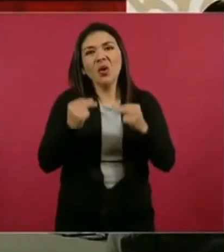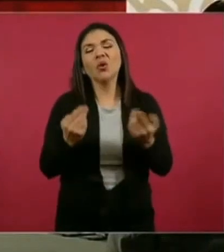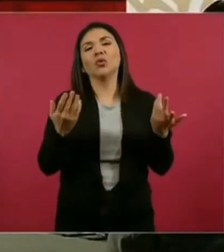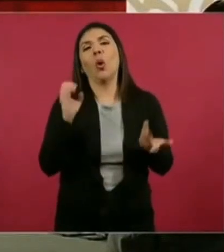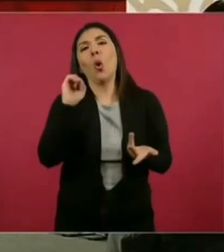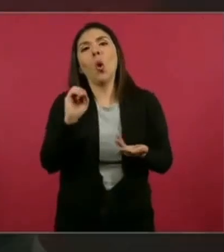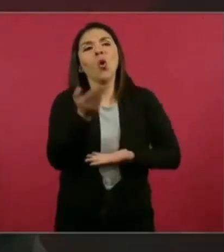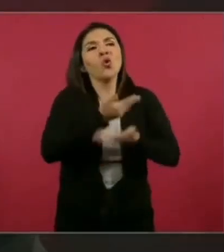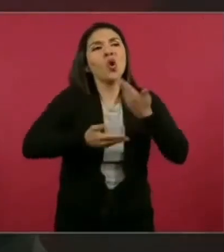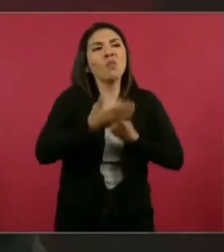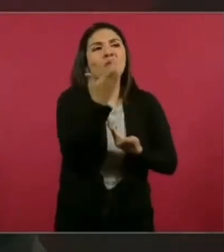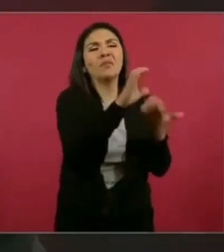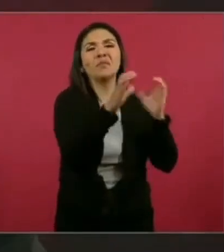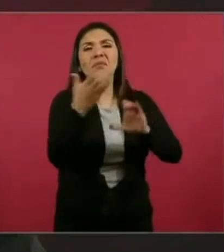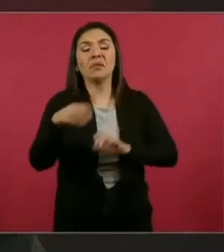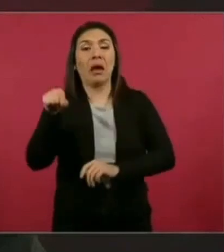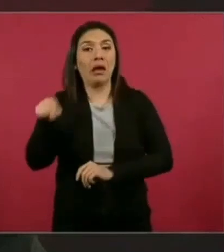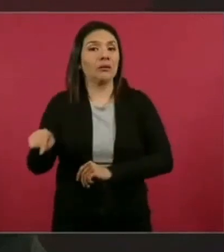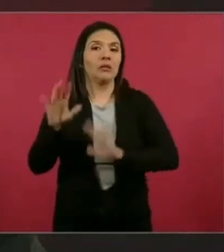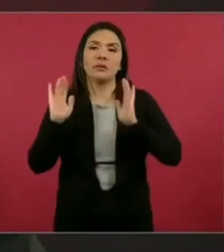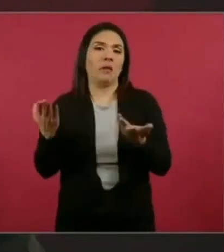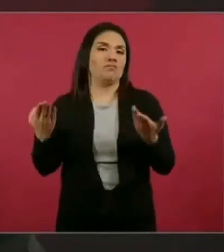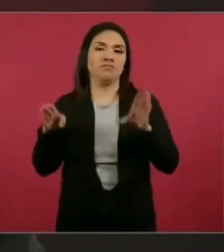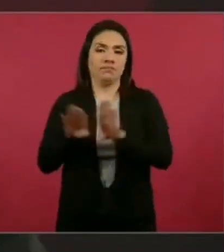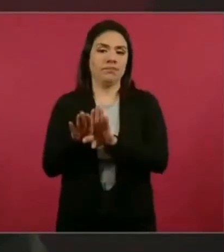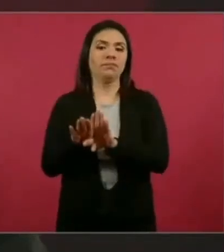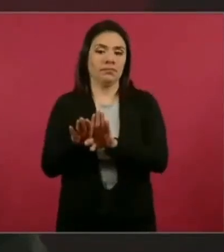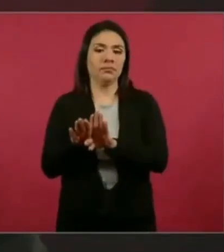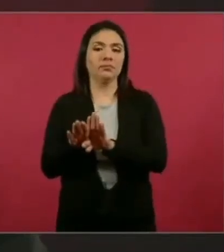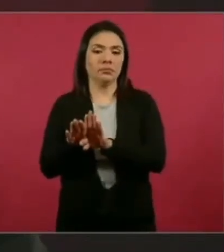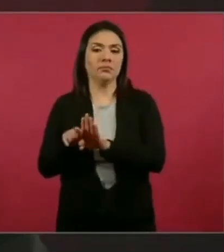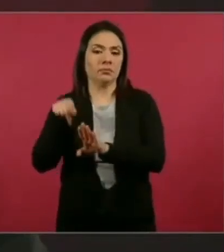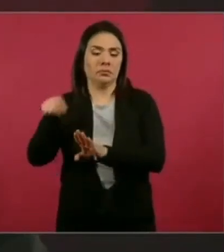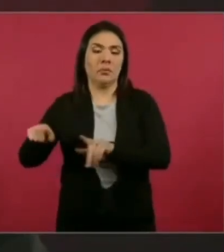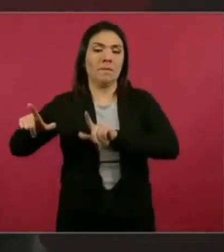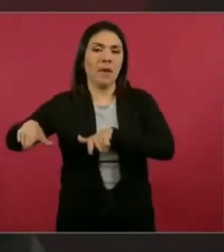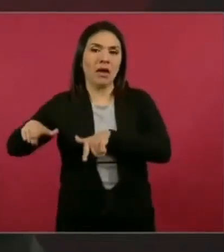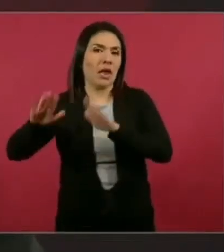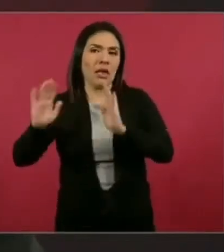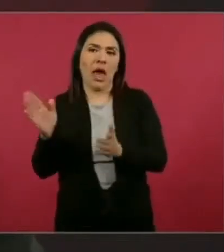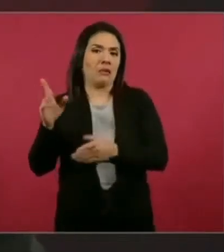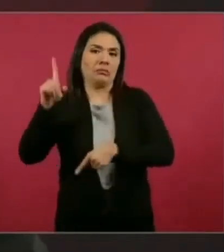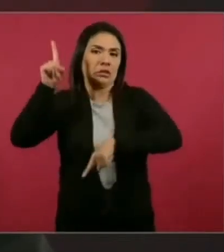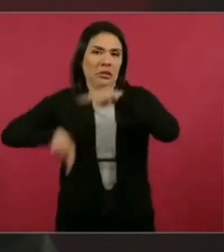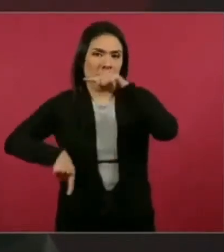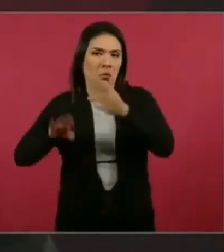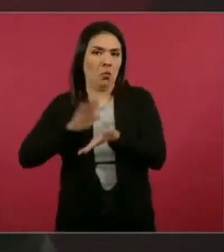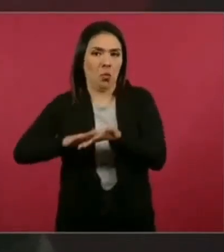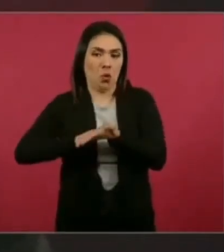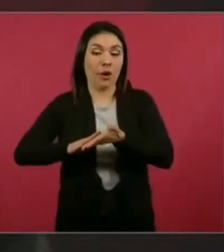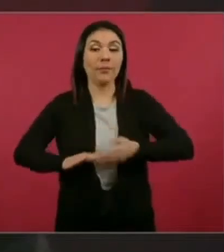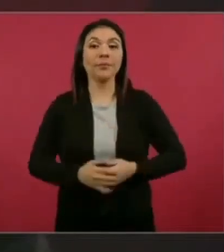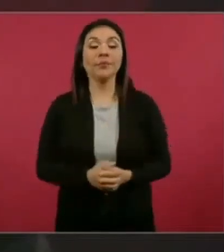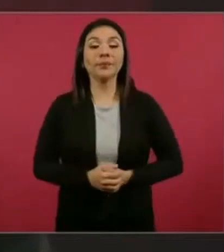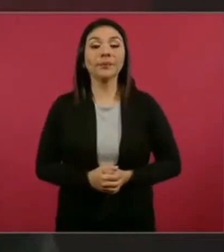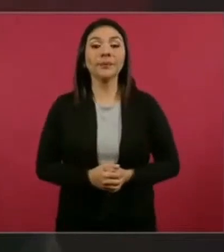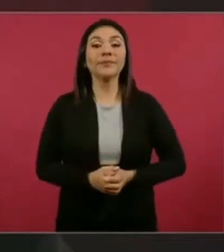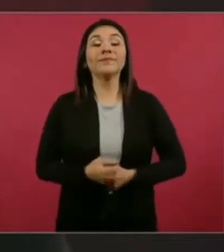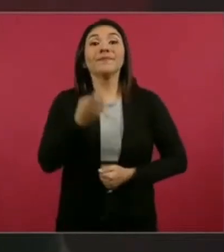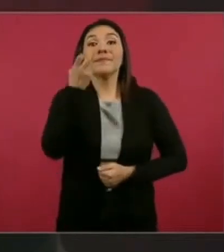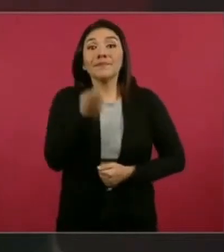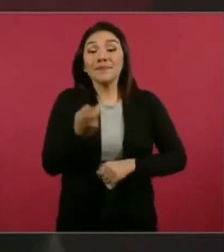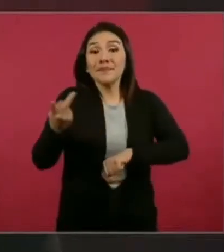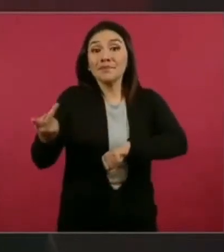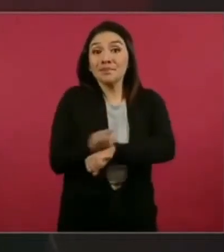o compartiendo, ya no se está haciendo, ya ese sitio se dio de baja. Así que a partir de